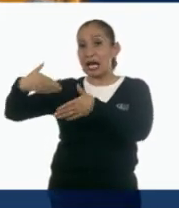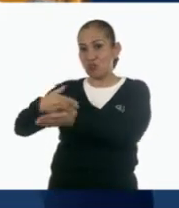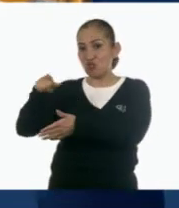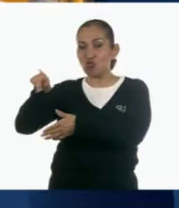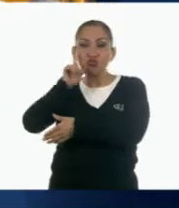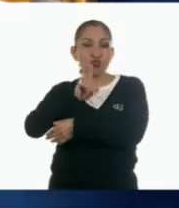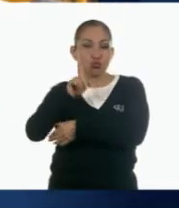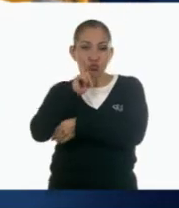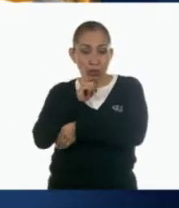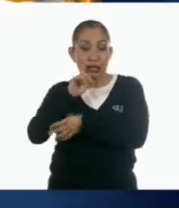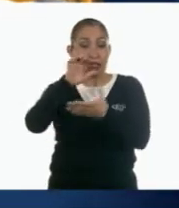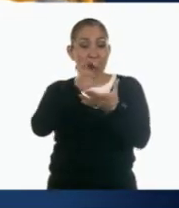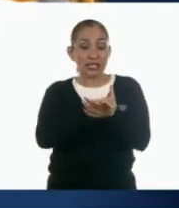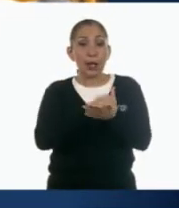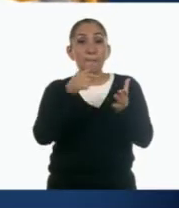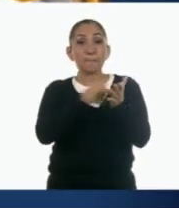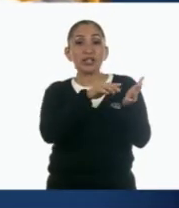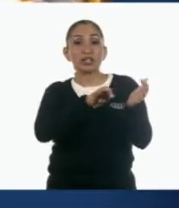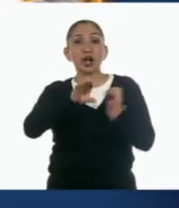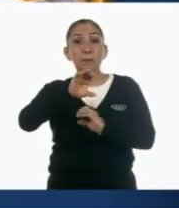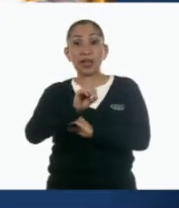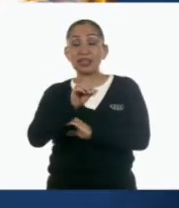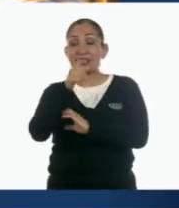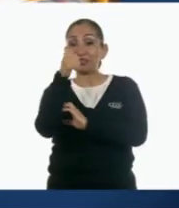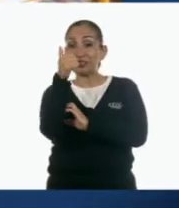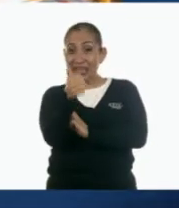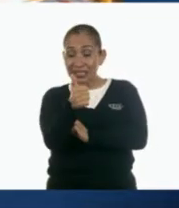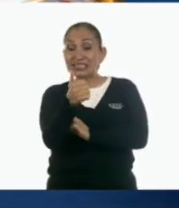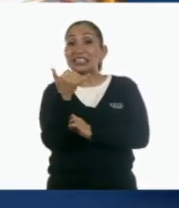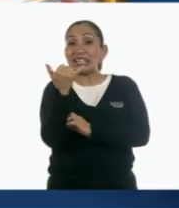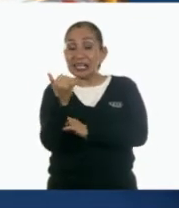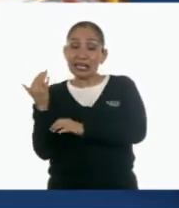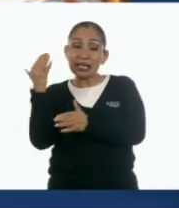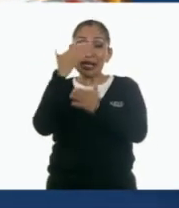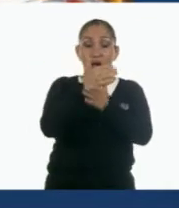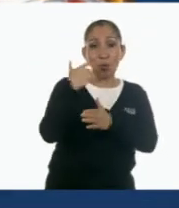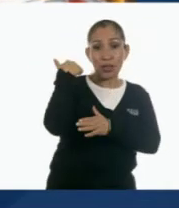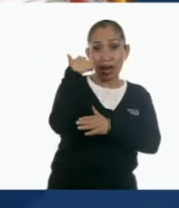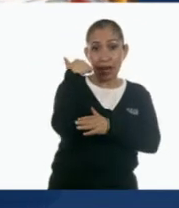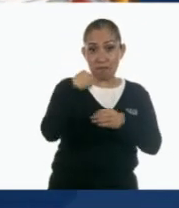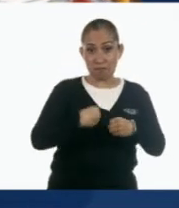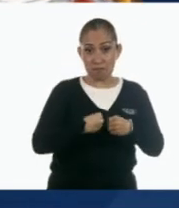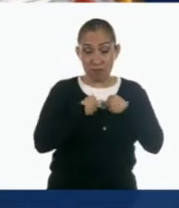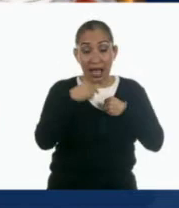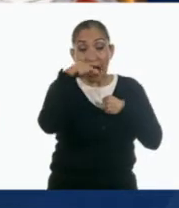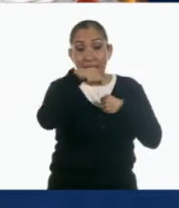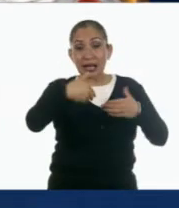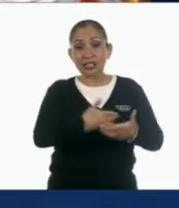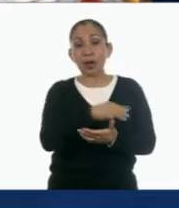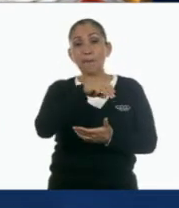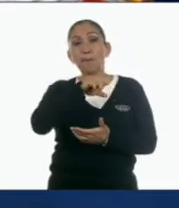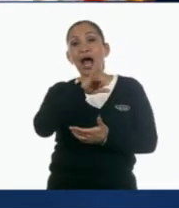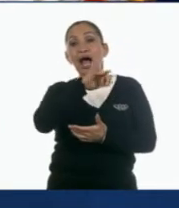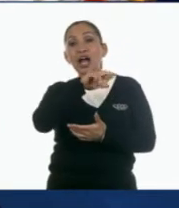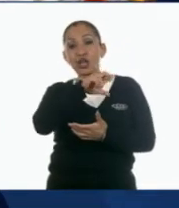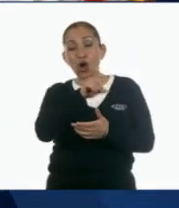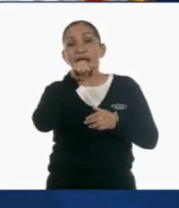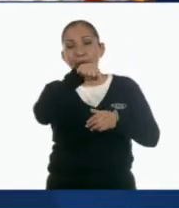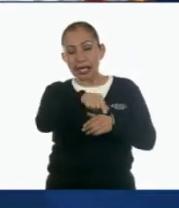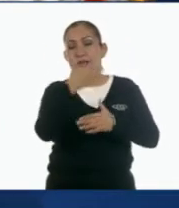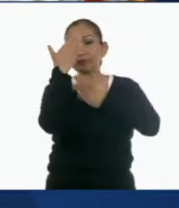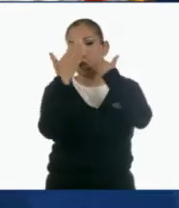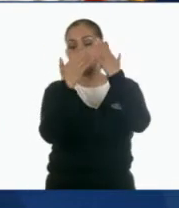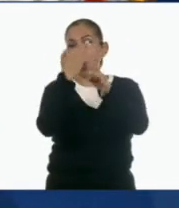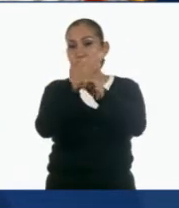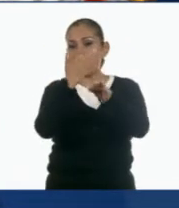nacido. Se casaron en 1996 y se fueron a Guadalajara. Ahí nació Mario y ahí